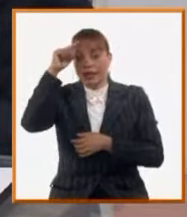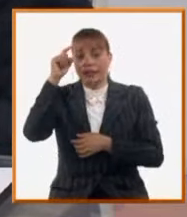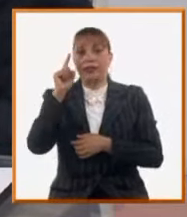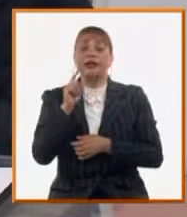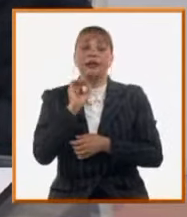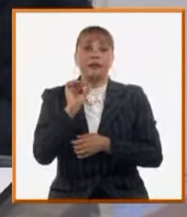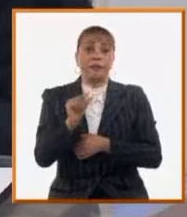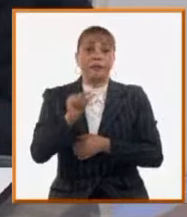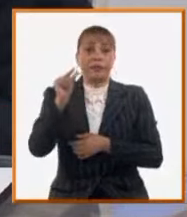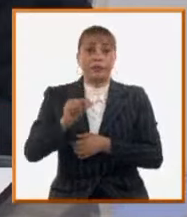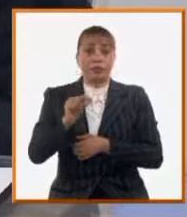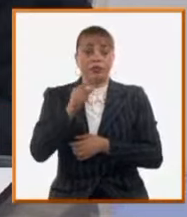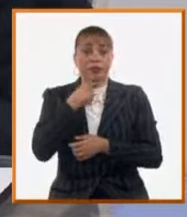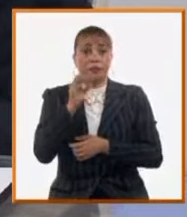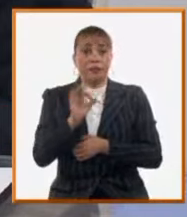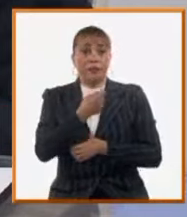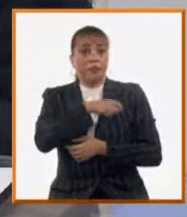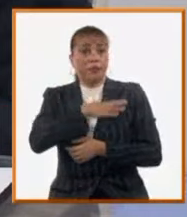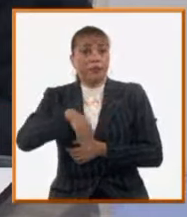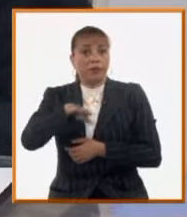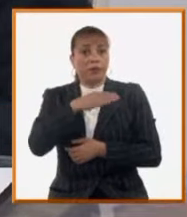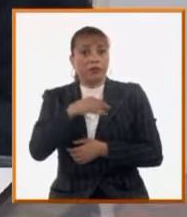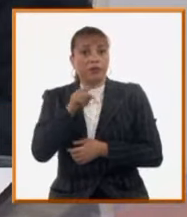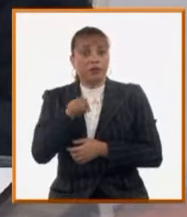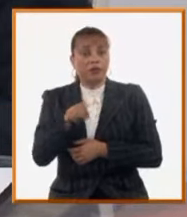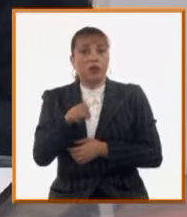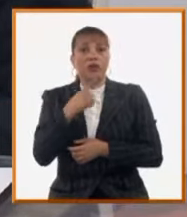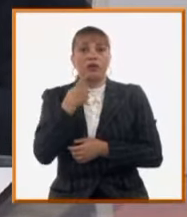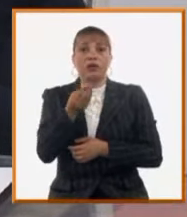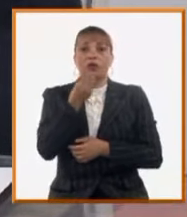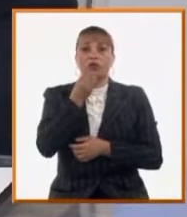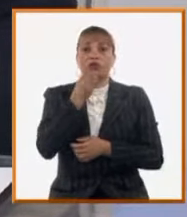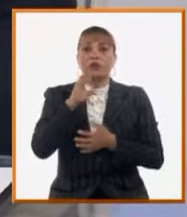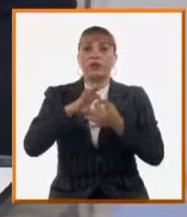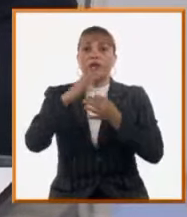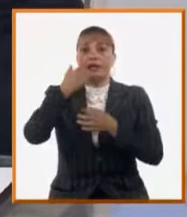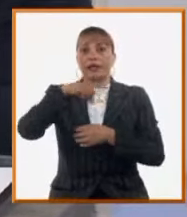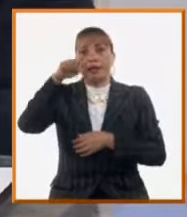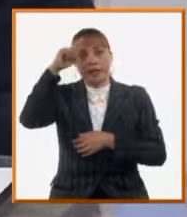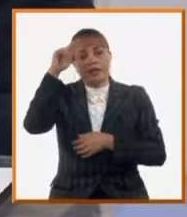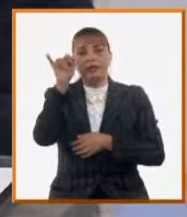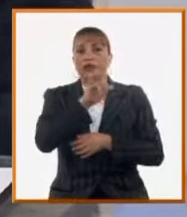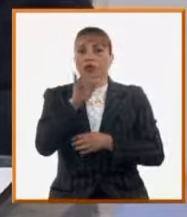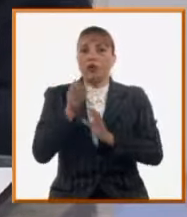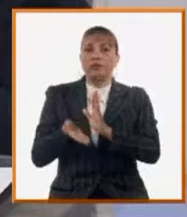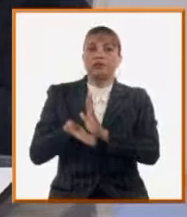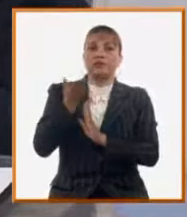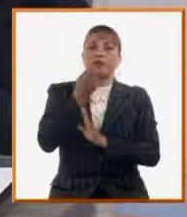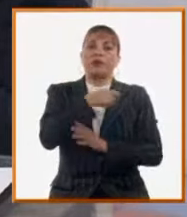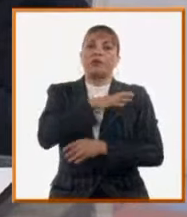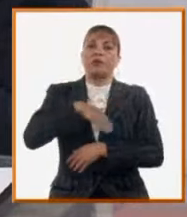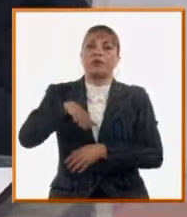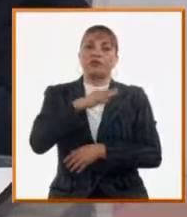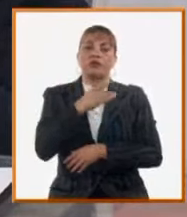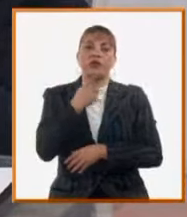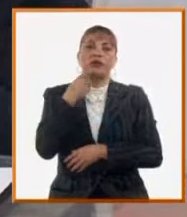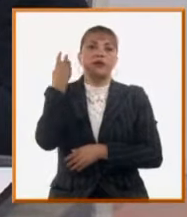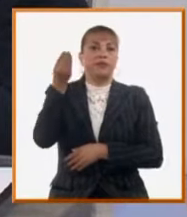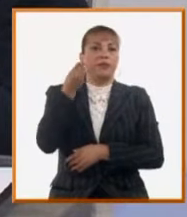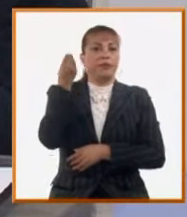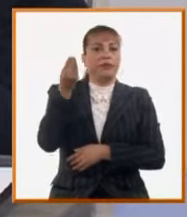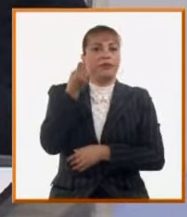700,000 clientes de este producto eh También es directamente a la población y está previsto